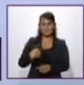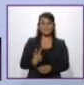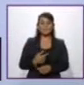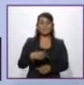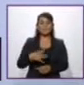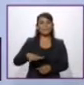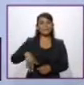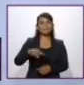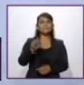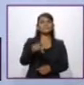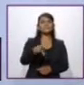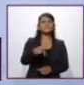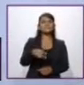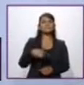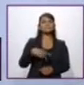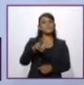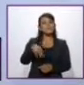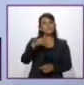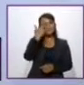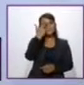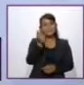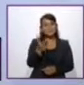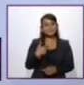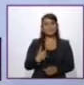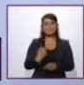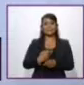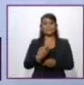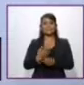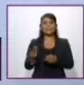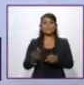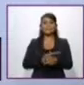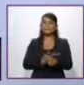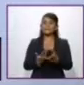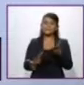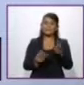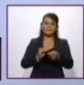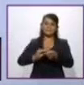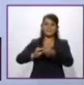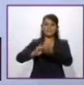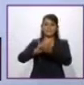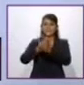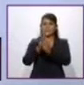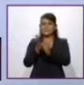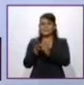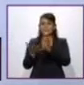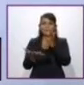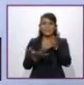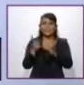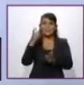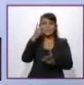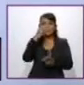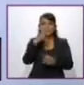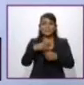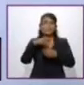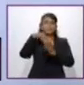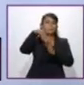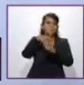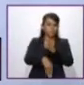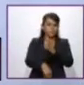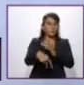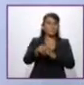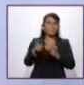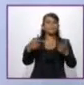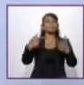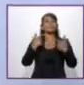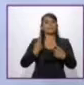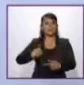empleo con esta pandemia se agravó. Ya teníamos la crisis y se agravó en todos los renglones. Tenemos en Morena un